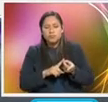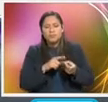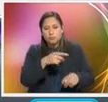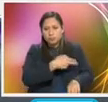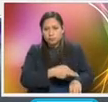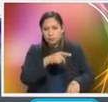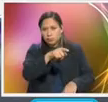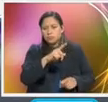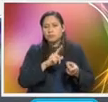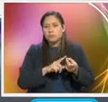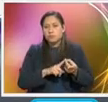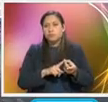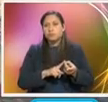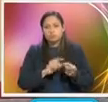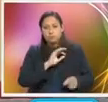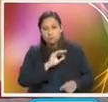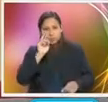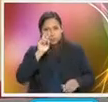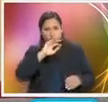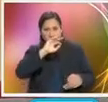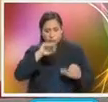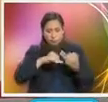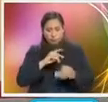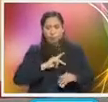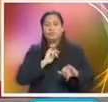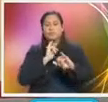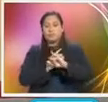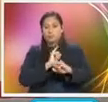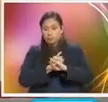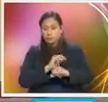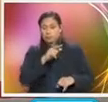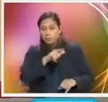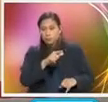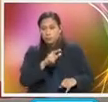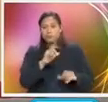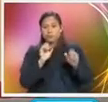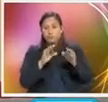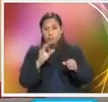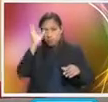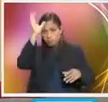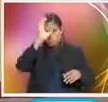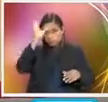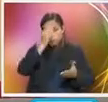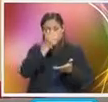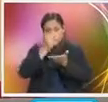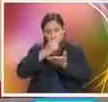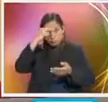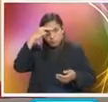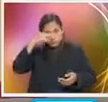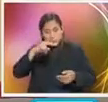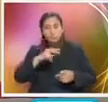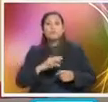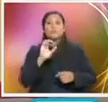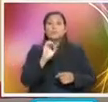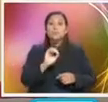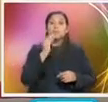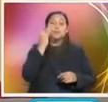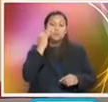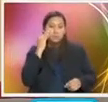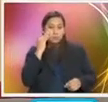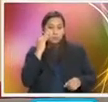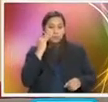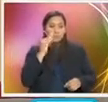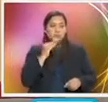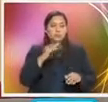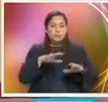a cabo. Claro que sí. Bueno, pueden ver todo en nuestra página de la Secretaría de Cultura de la Ciudad de México o en el Facebook